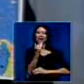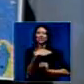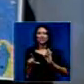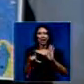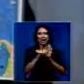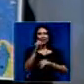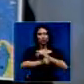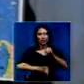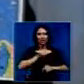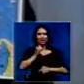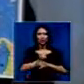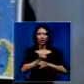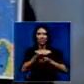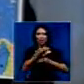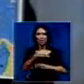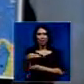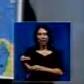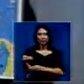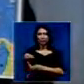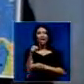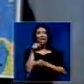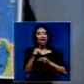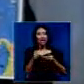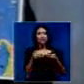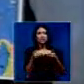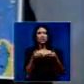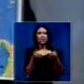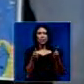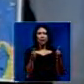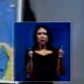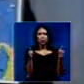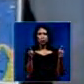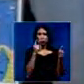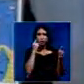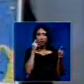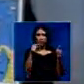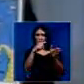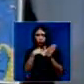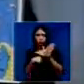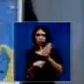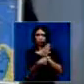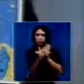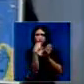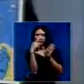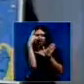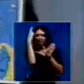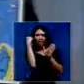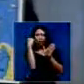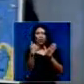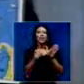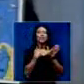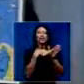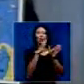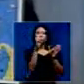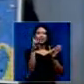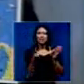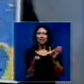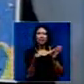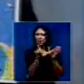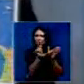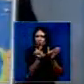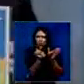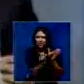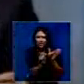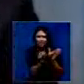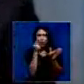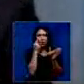legislación internacional del mar. Este es el tamaño en un círculo negro que tiene el territorio costarricense. No es el chiquitico,